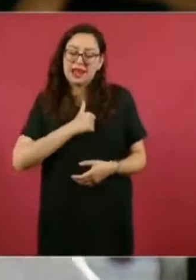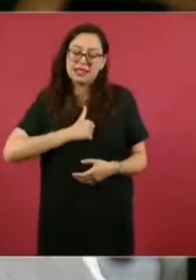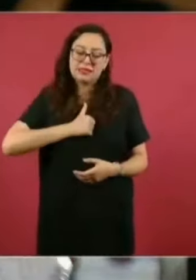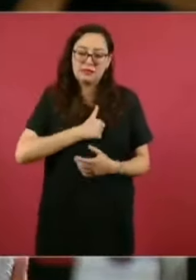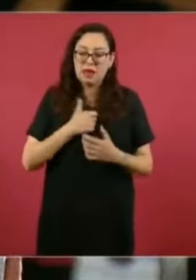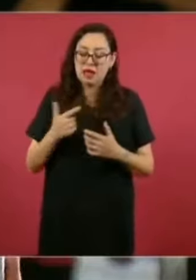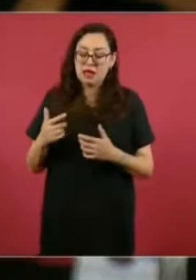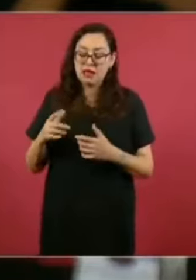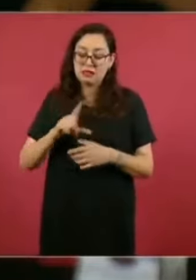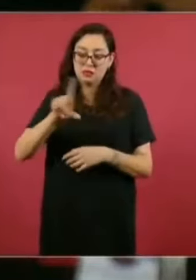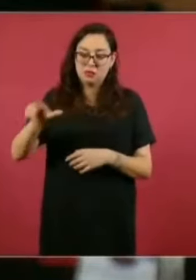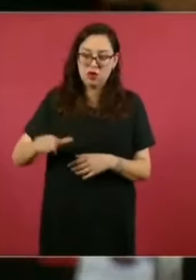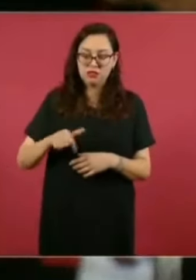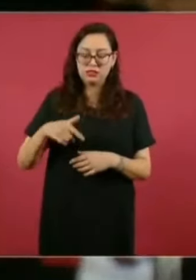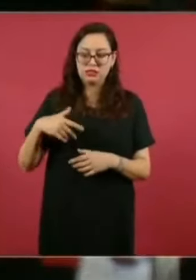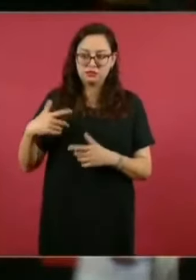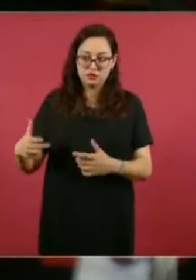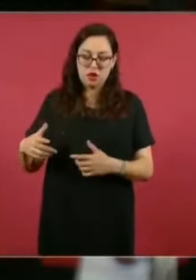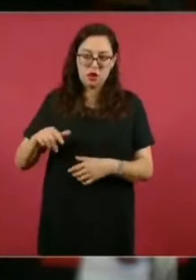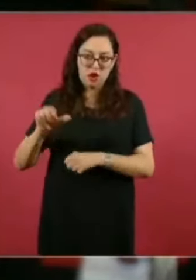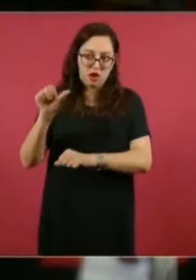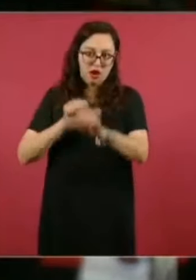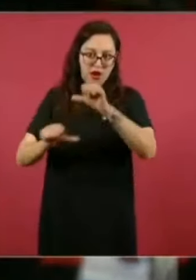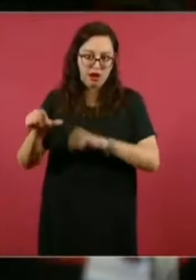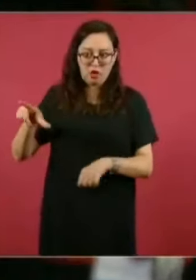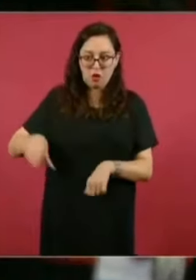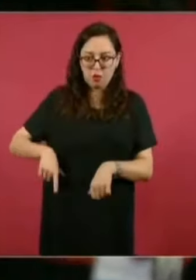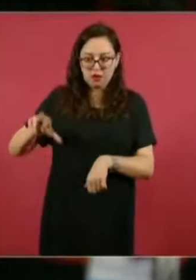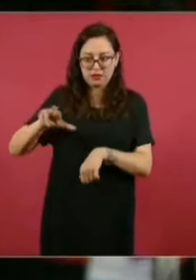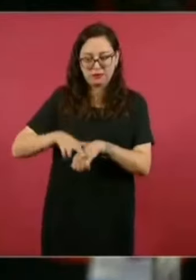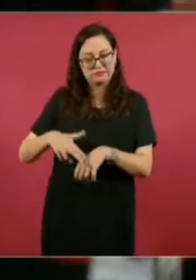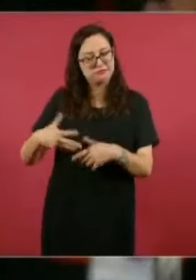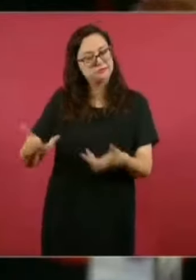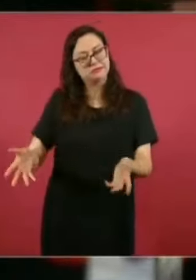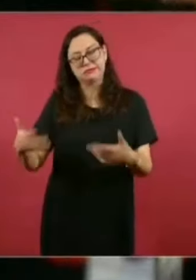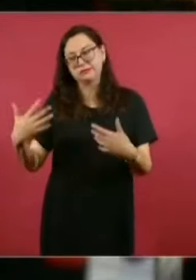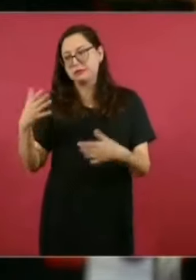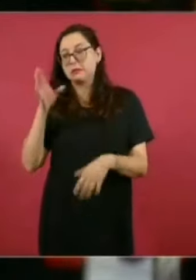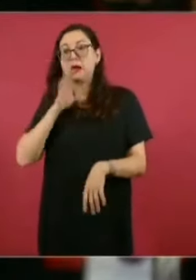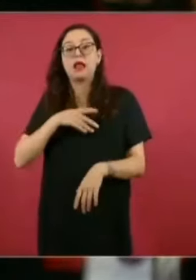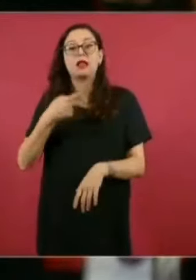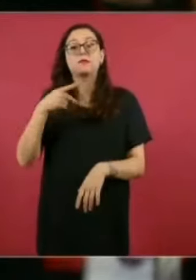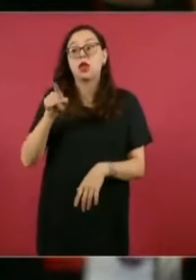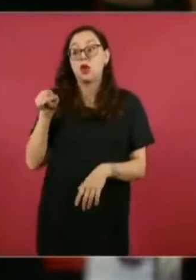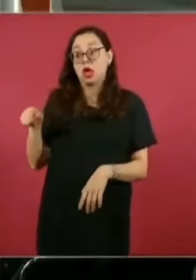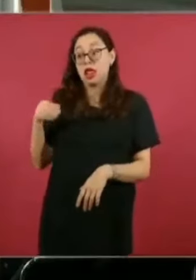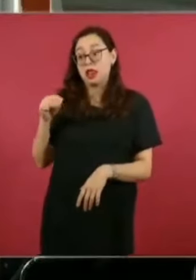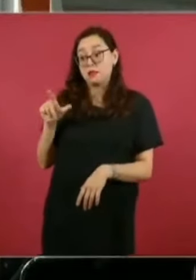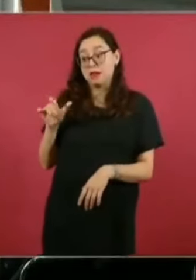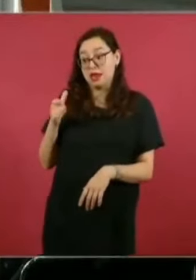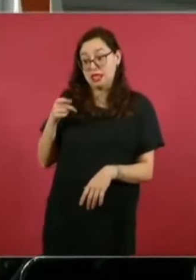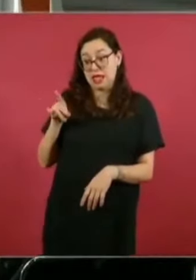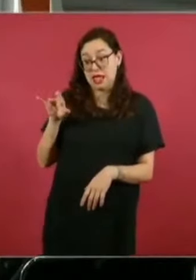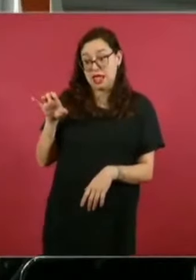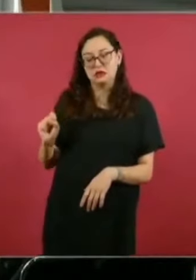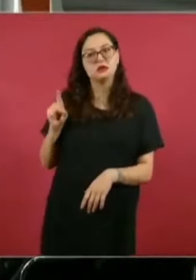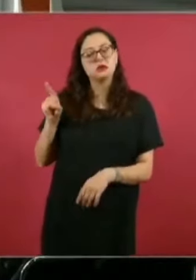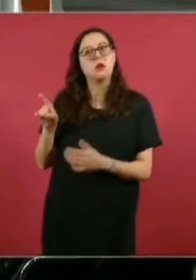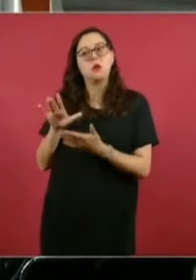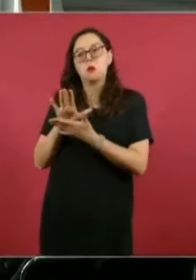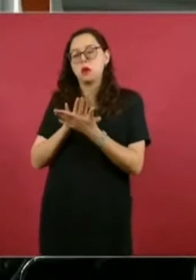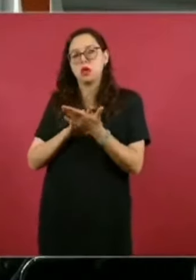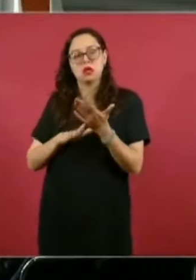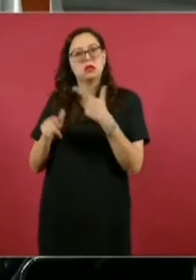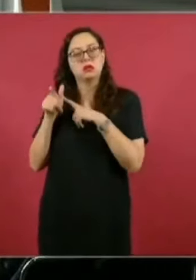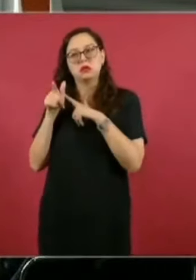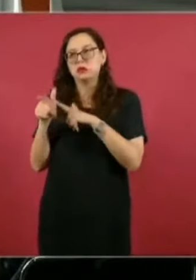pero camina igual por todo Puebla con sus nietos, sí, y trabajador Melquiades, sí, Morales. Y los hay en los estados, en Tabasco yo